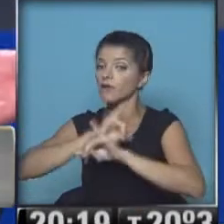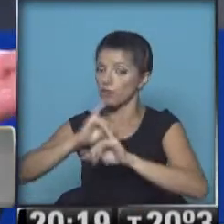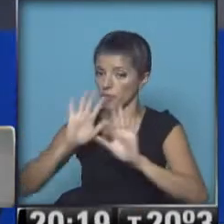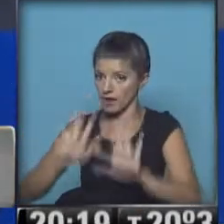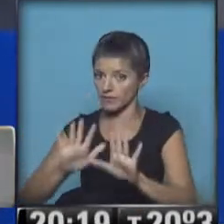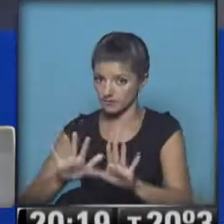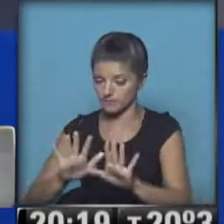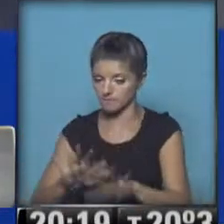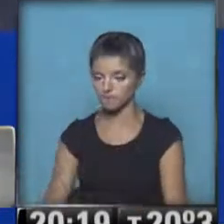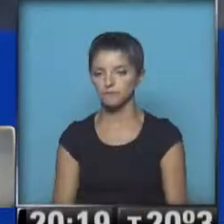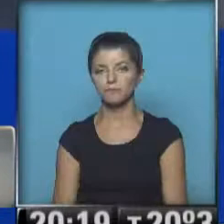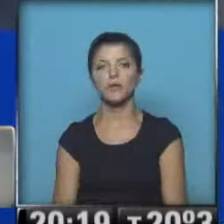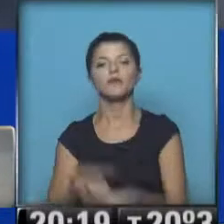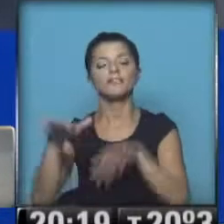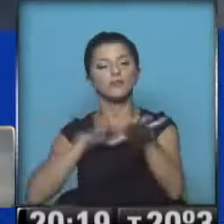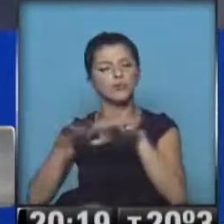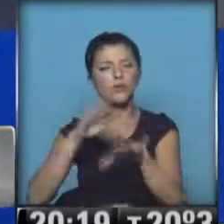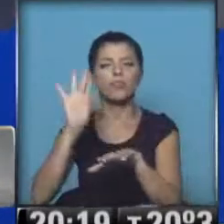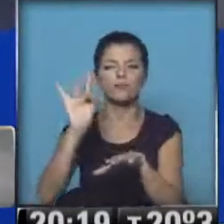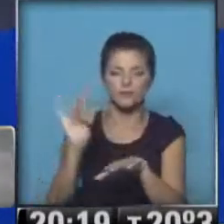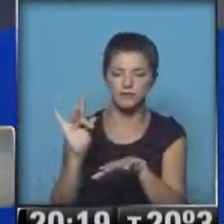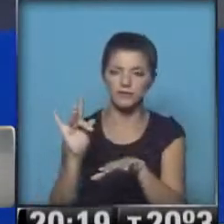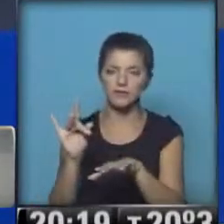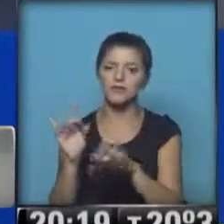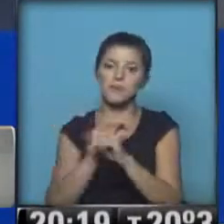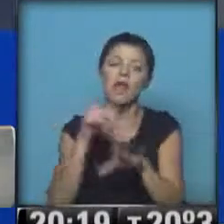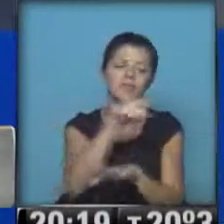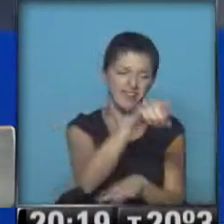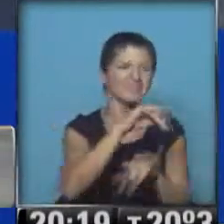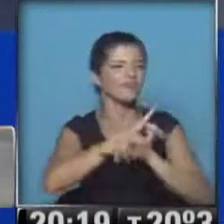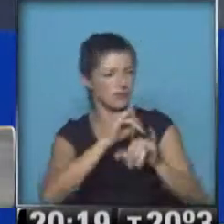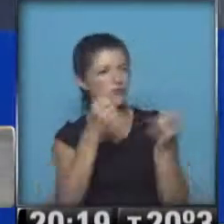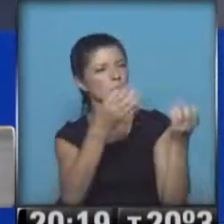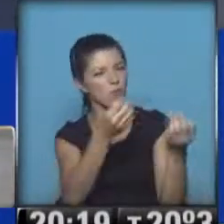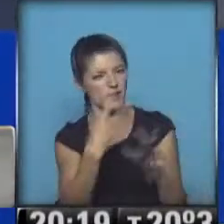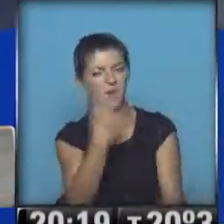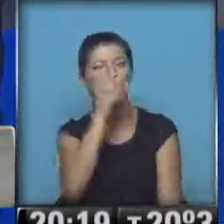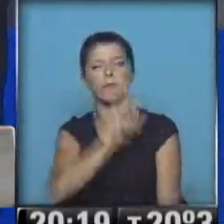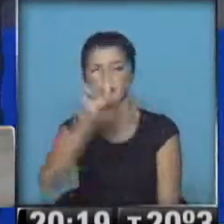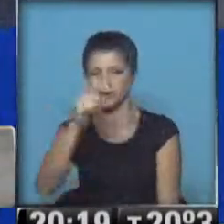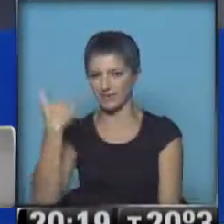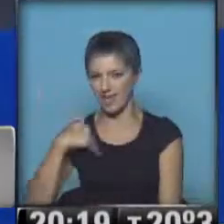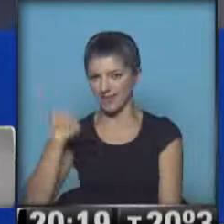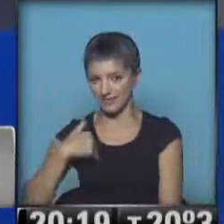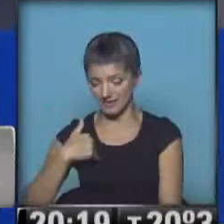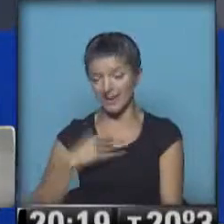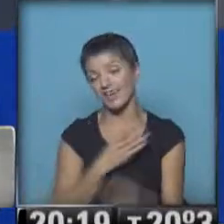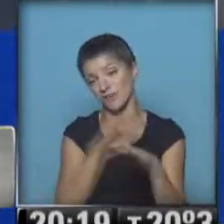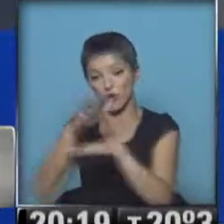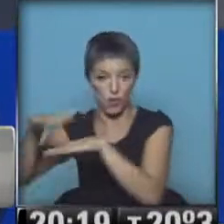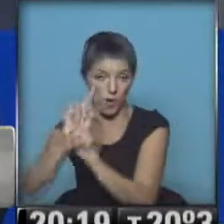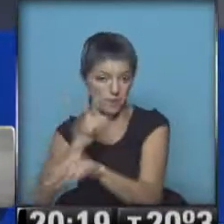situación complicada crítica más allá de la buena noticia en este caso de que argentinos que estén allí o que están allí